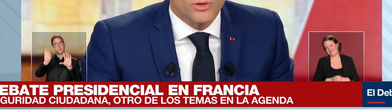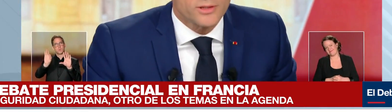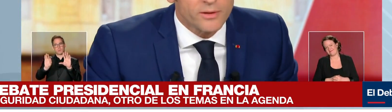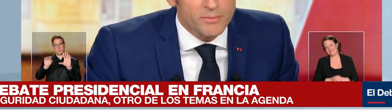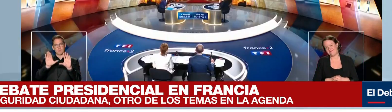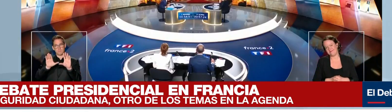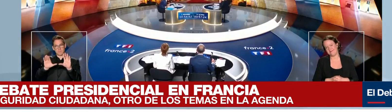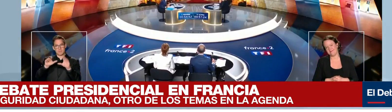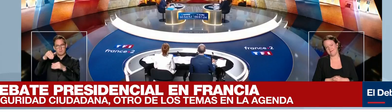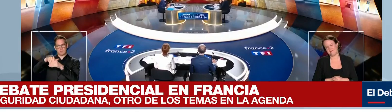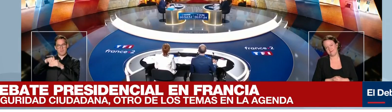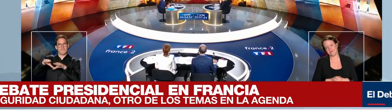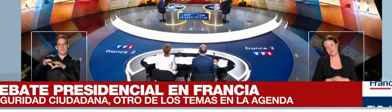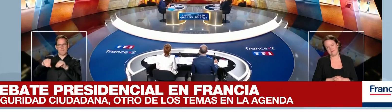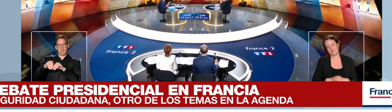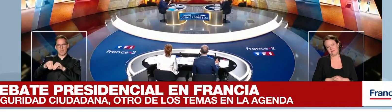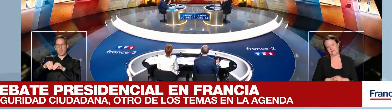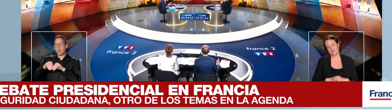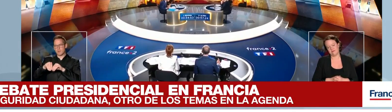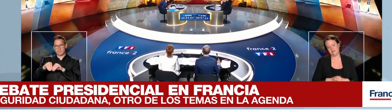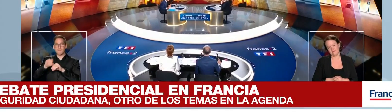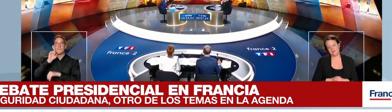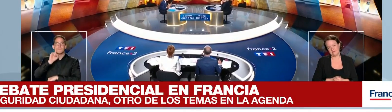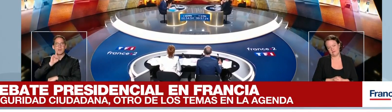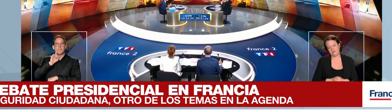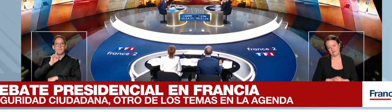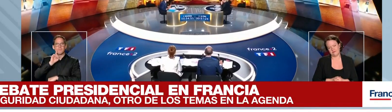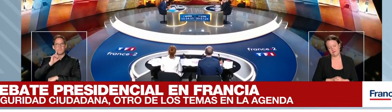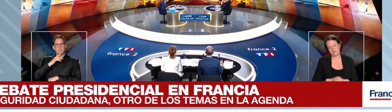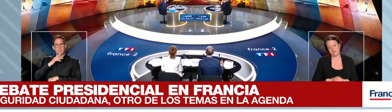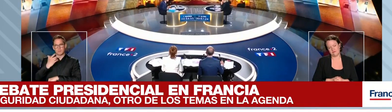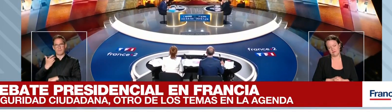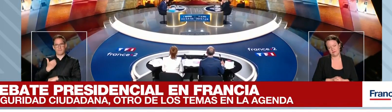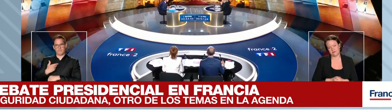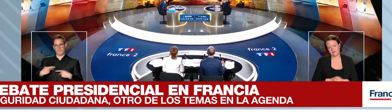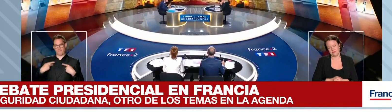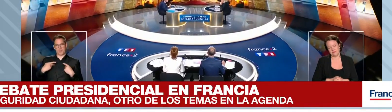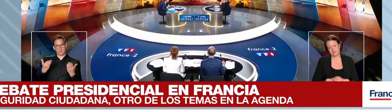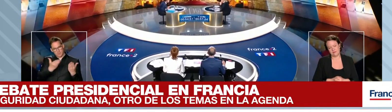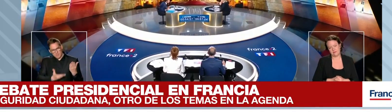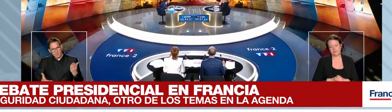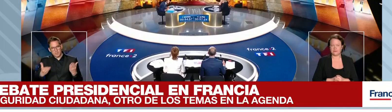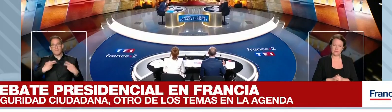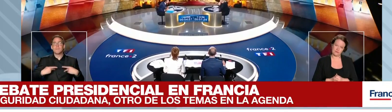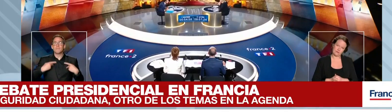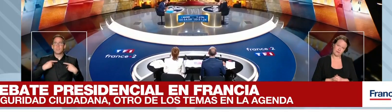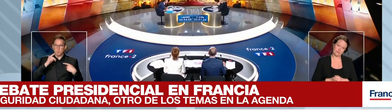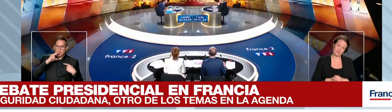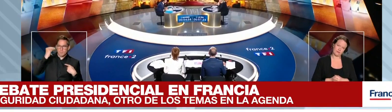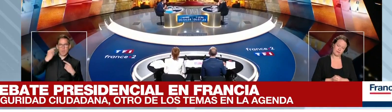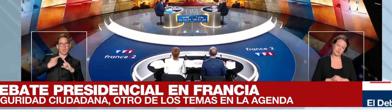este aumento tienen que ver con las violencias intrafamiliares. Eso no le quita importancia a las demás. Todas estas vidas son importantes y todo